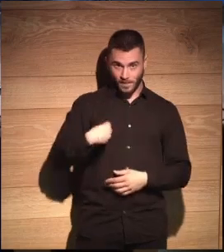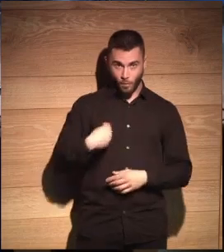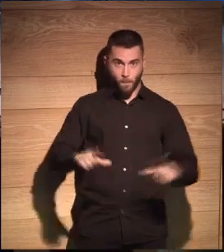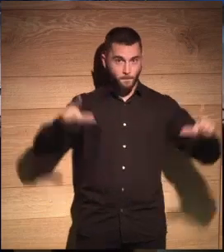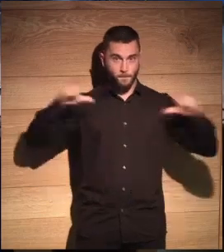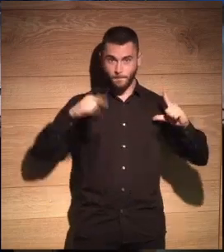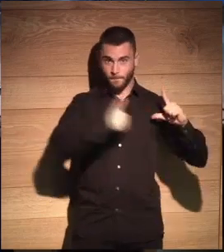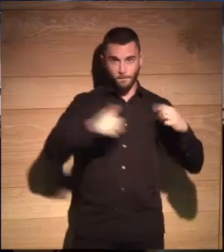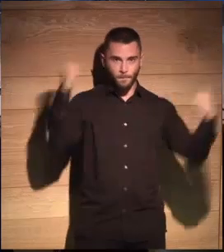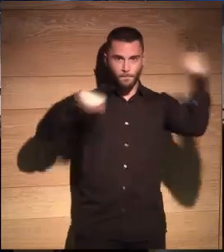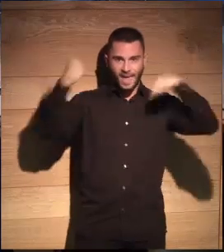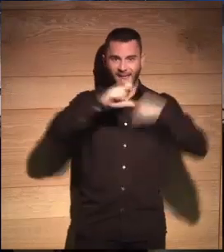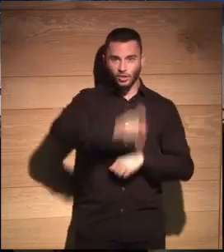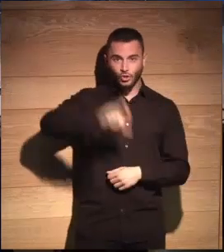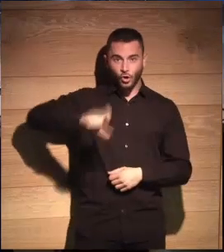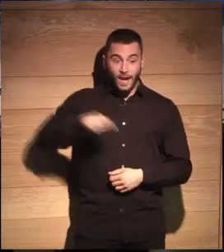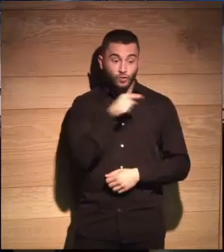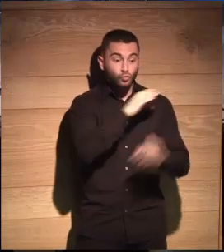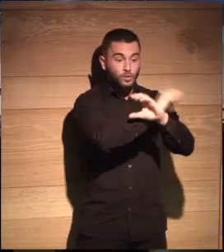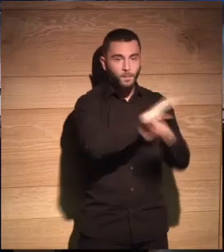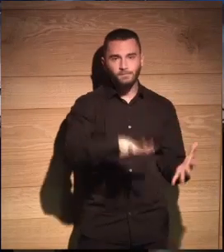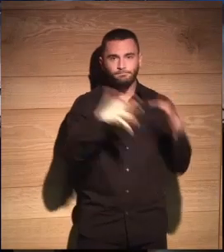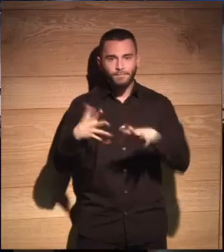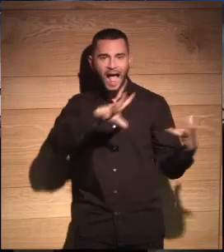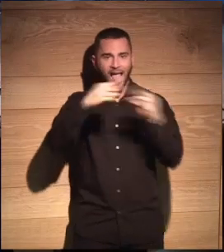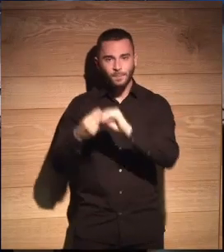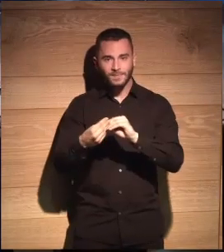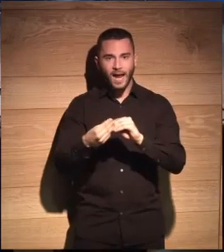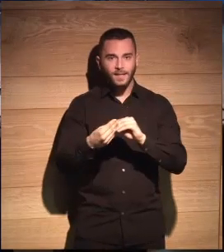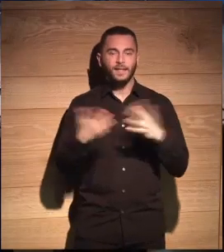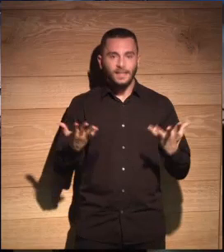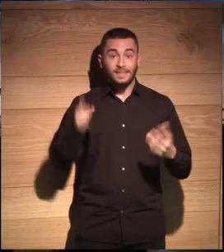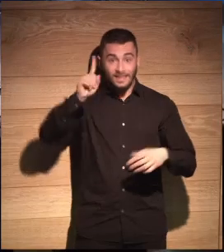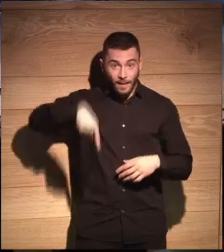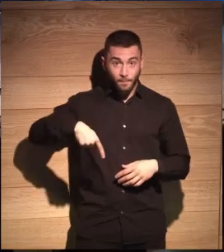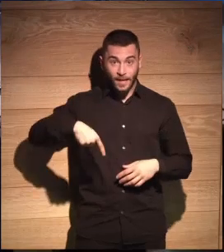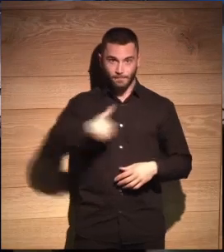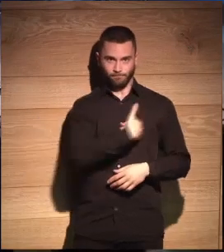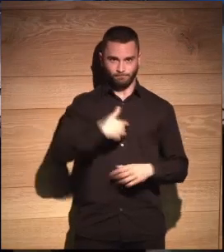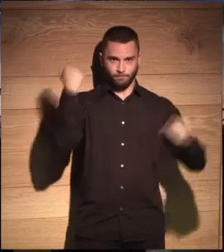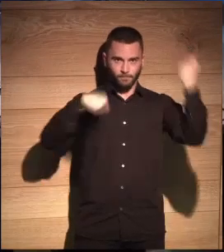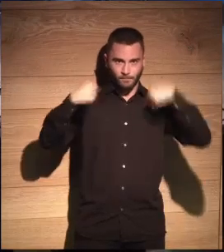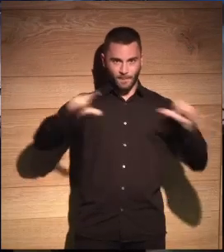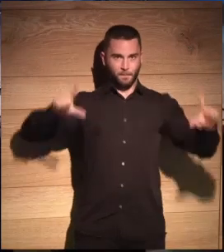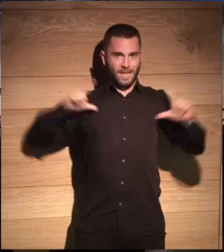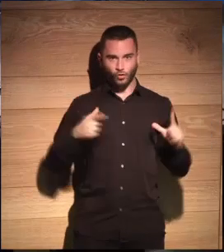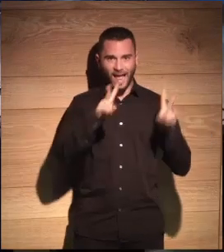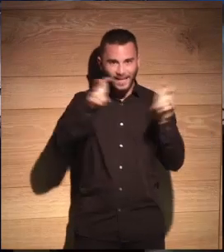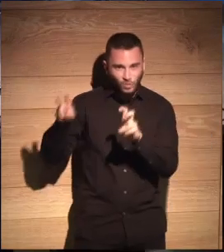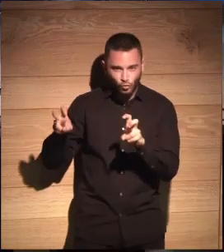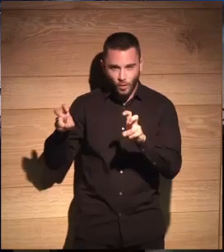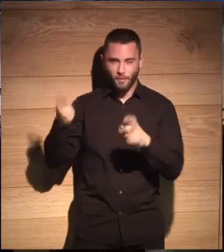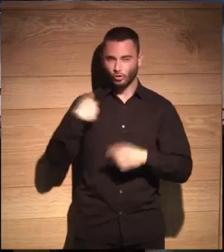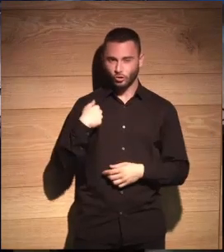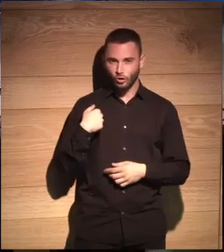personajes tuyos de cómic que has tenido que adaptar, personajes nuevos. Entonces, ahí me gustaría preguntaros, como a